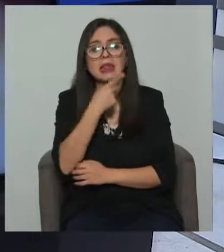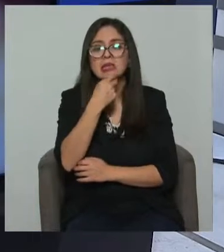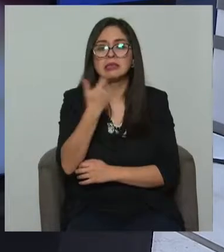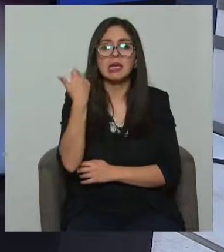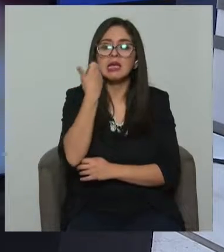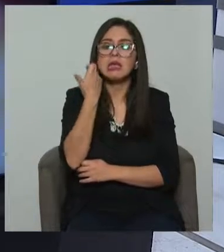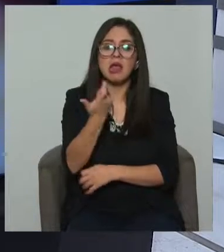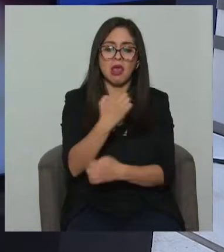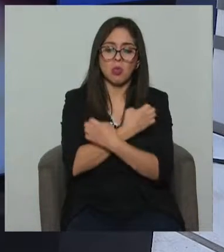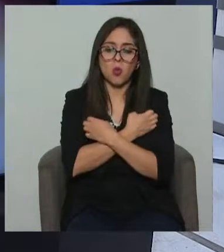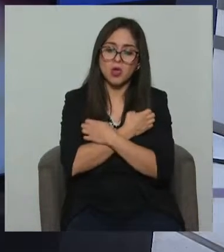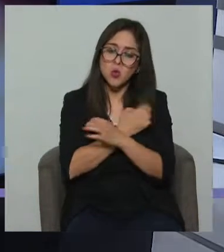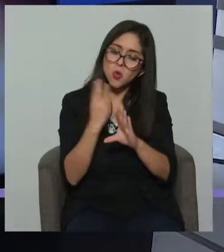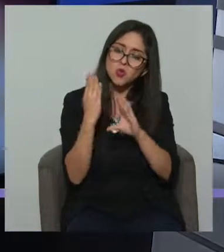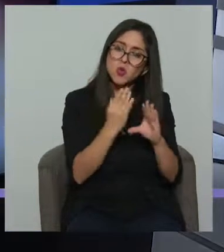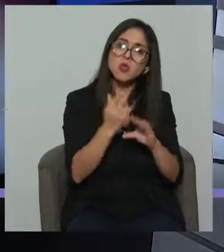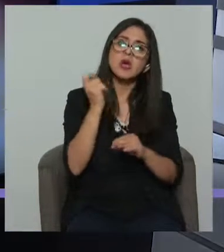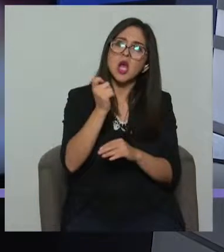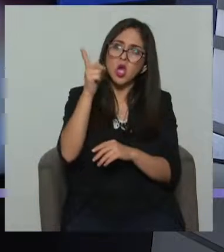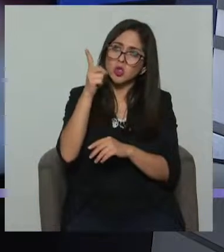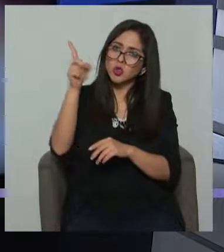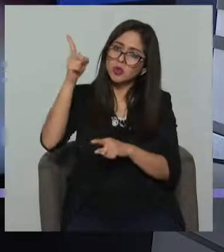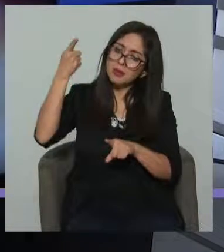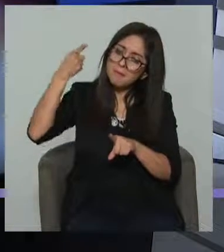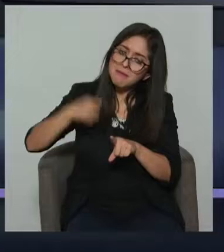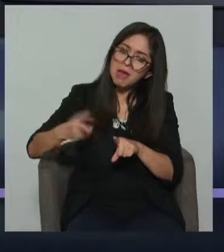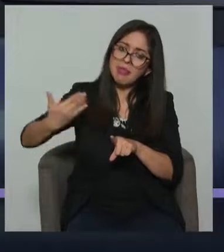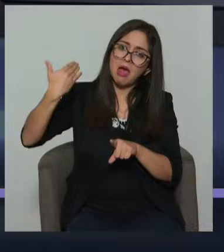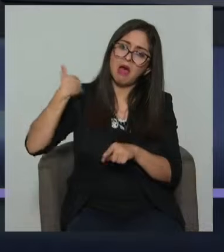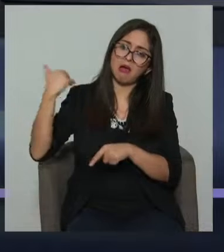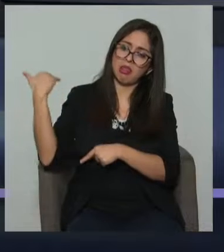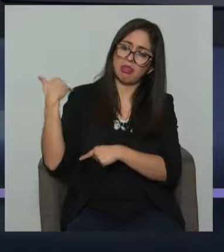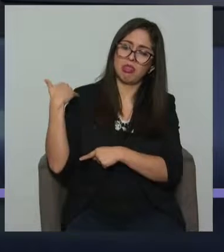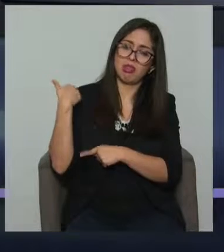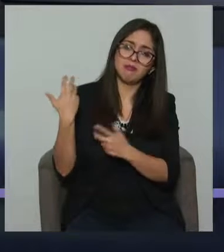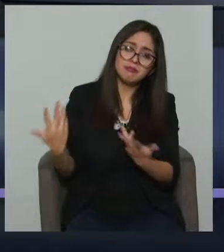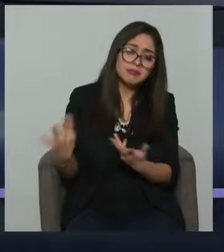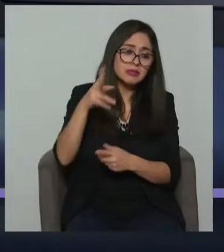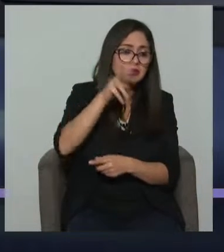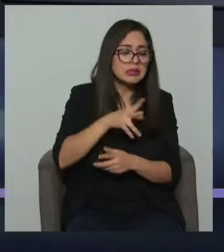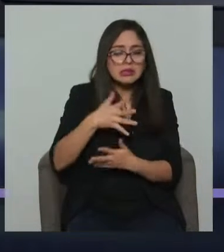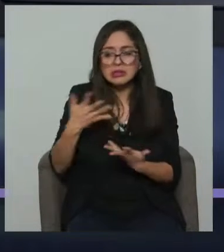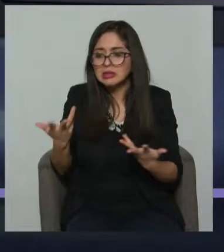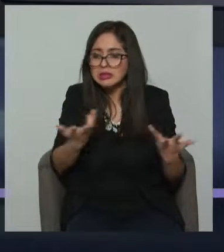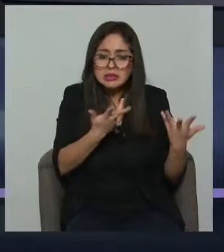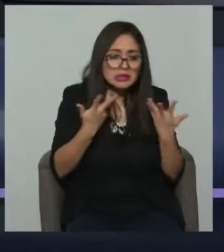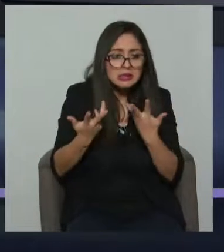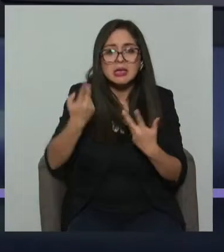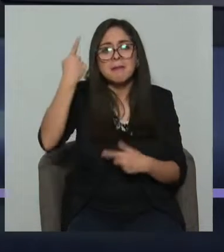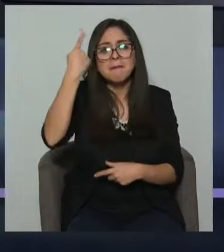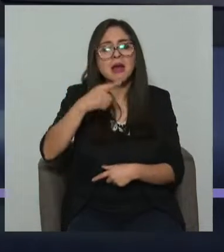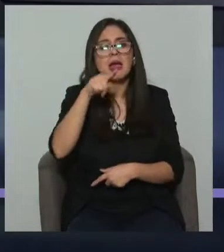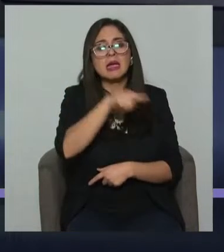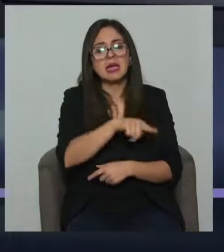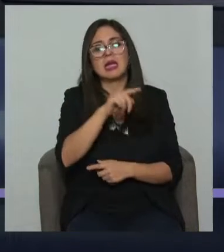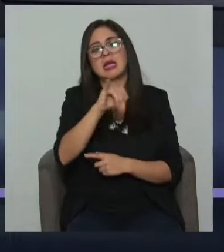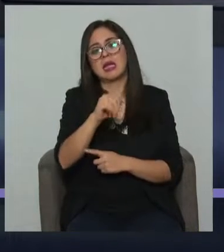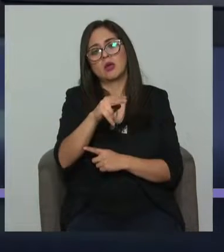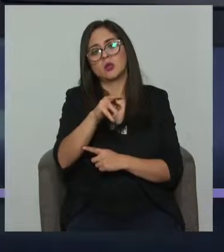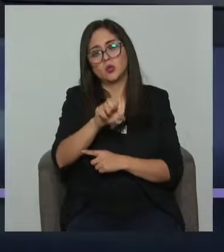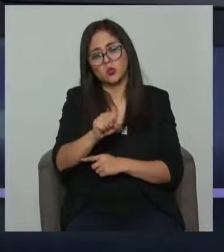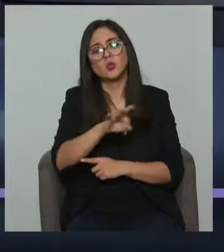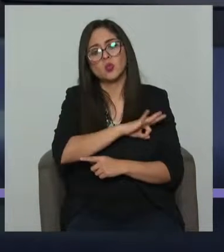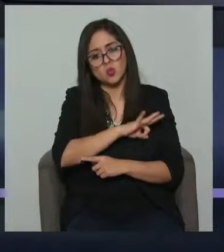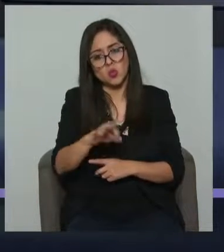y así se le designó a ella que lo hiciera, pues va a hacer peripecia y media para lograr que Jesús va a convencerlo para